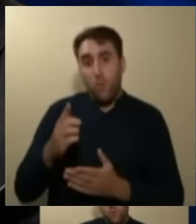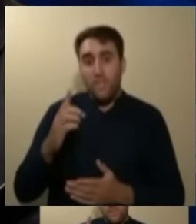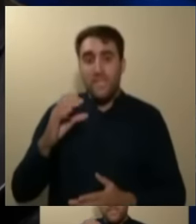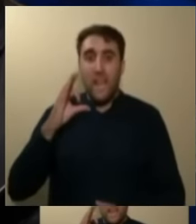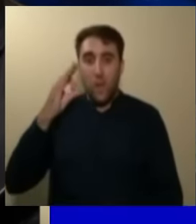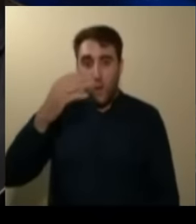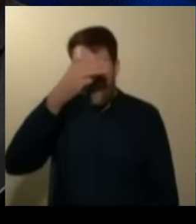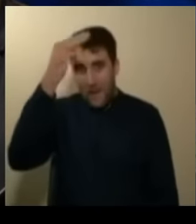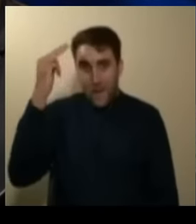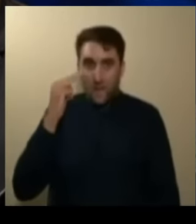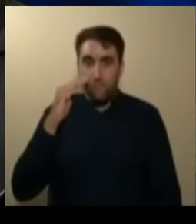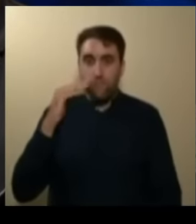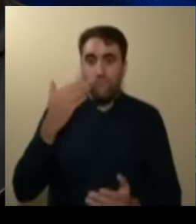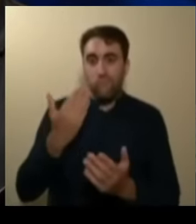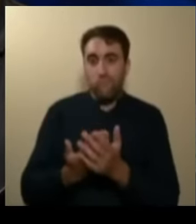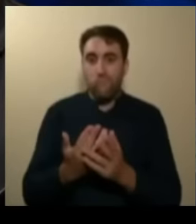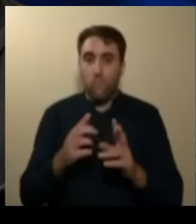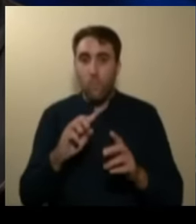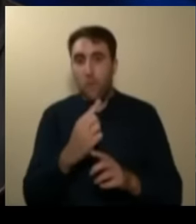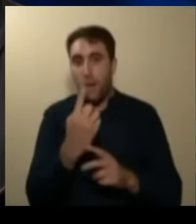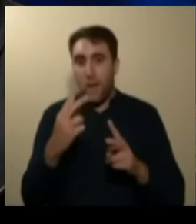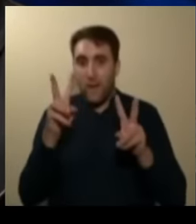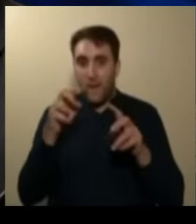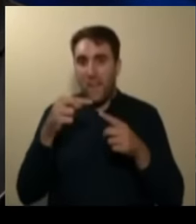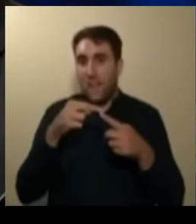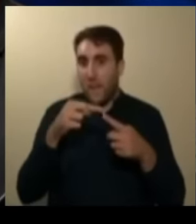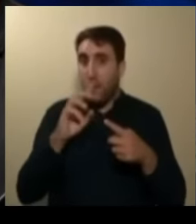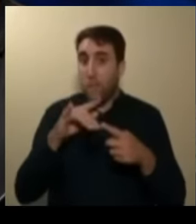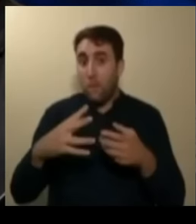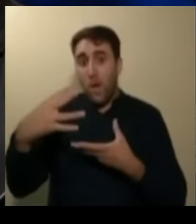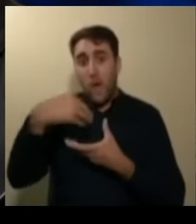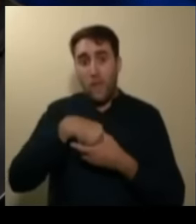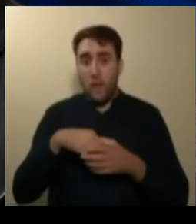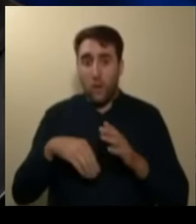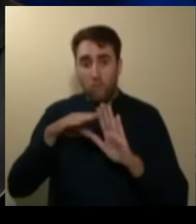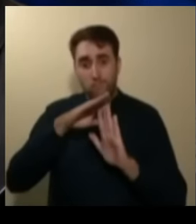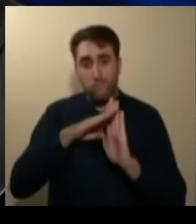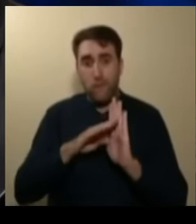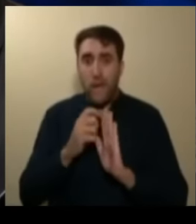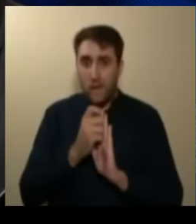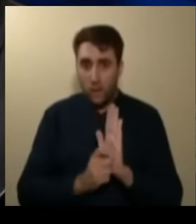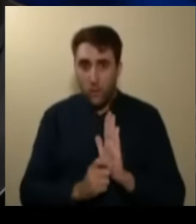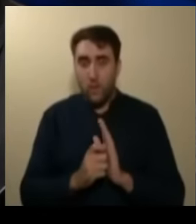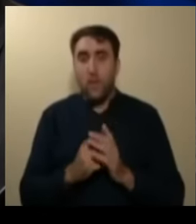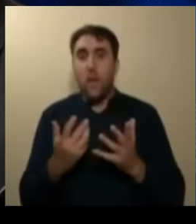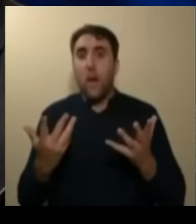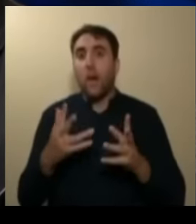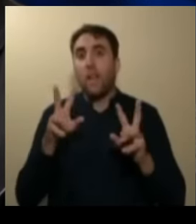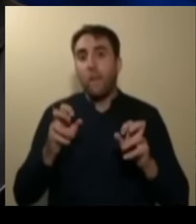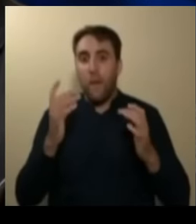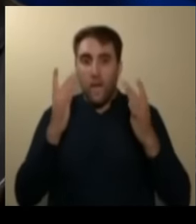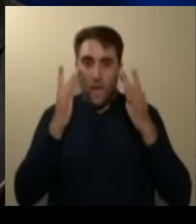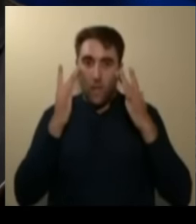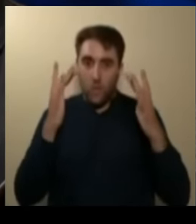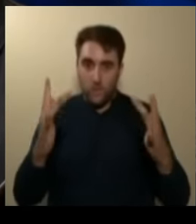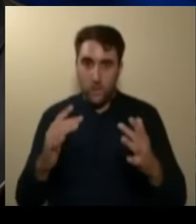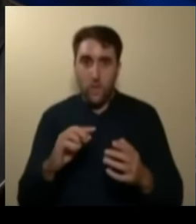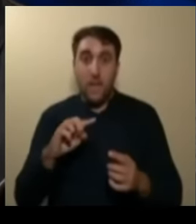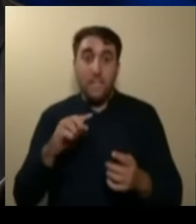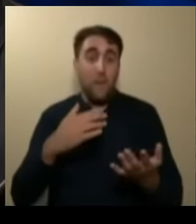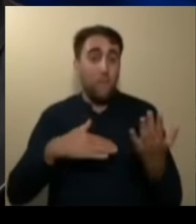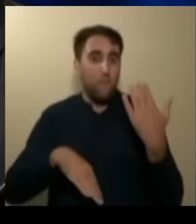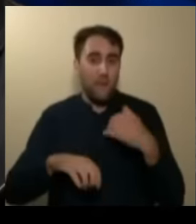Penades trataremos uno de los temas comprendidos justamente en la ley de urgente consideración. En este caso, educación, uno de los